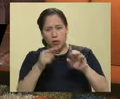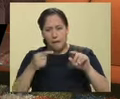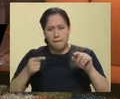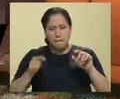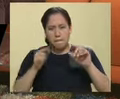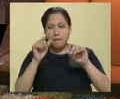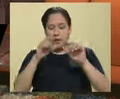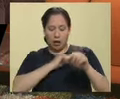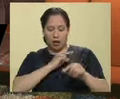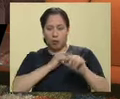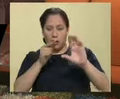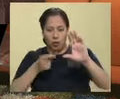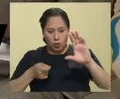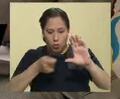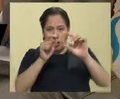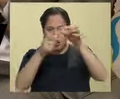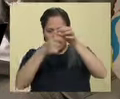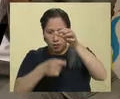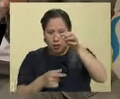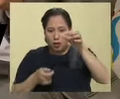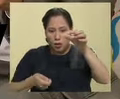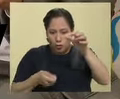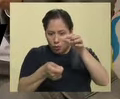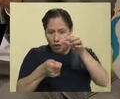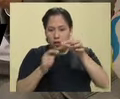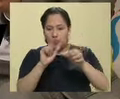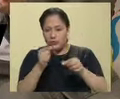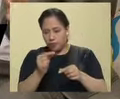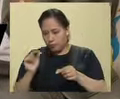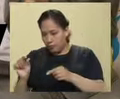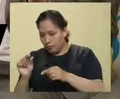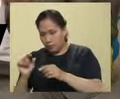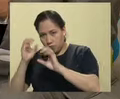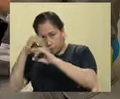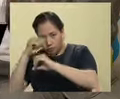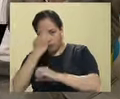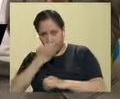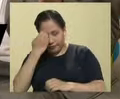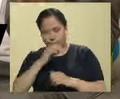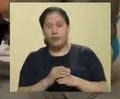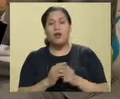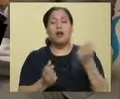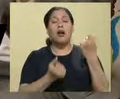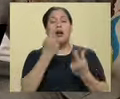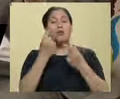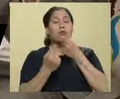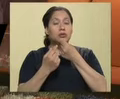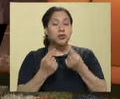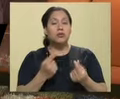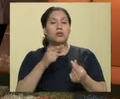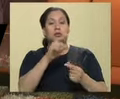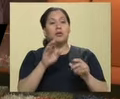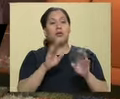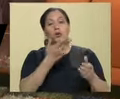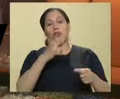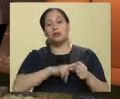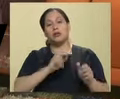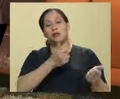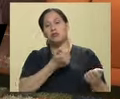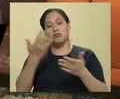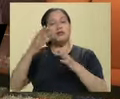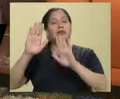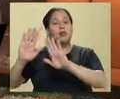en la espalda, sacar líquido cefalorraquídeo y establecer el diagnóstico. Hay niños que pueden quedar hospitalizados por